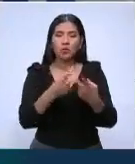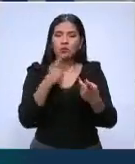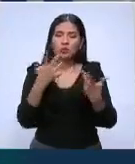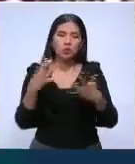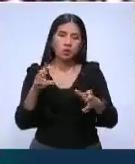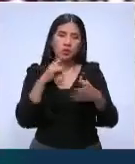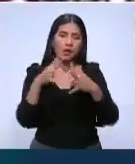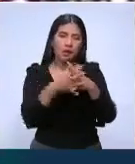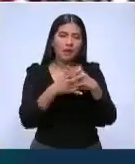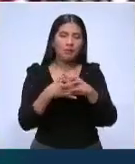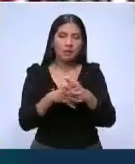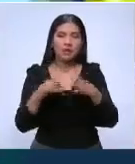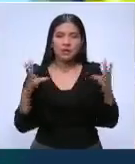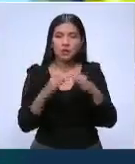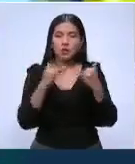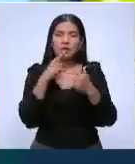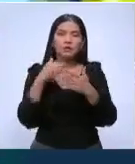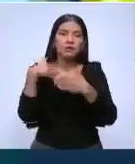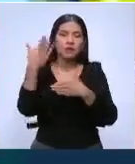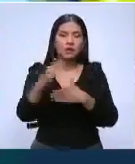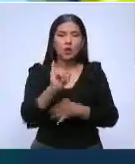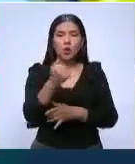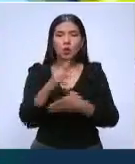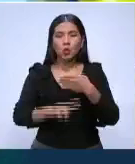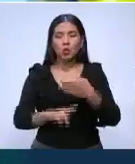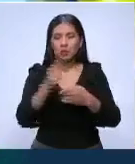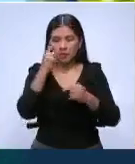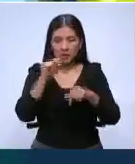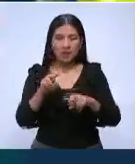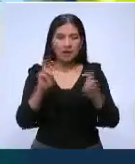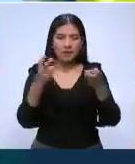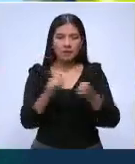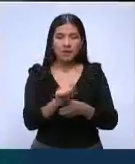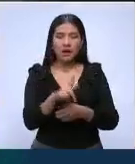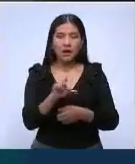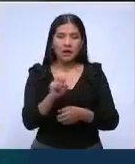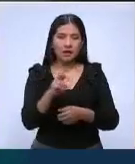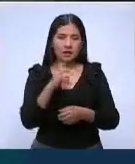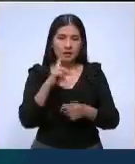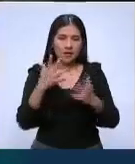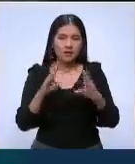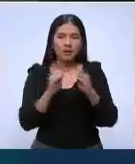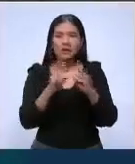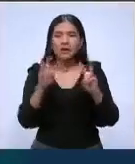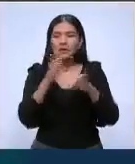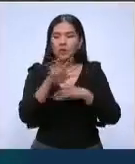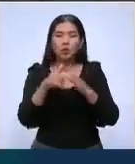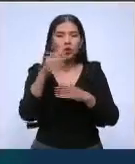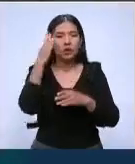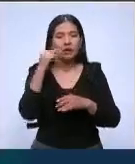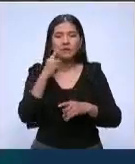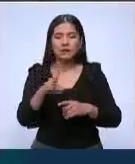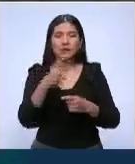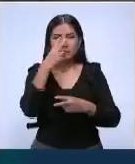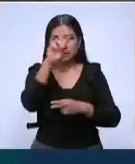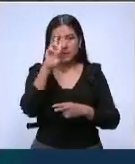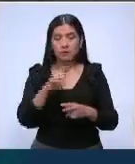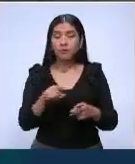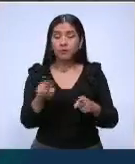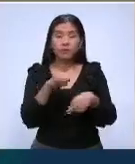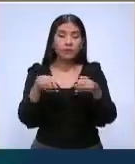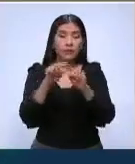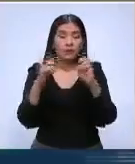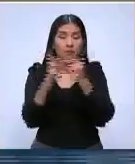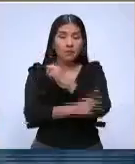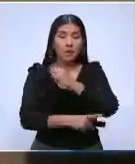Américas, que se celebra en junio en Los Ángeles, a pesar de las amenazas de boicot encabezadas por México, si estos países y